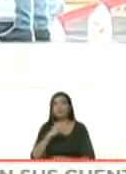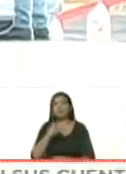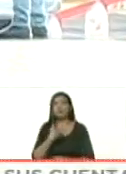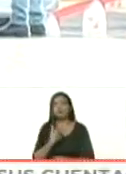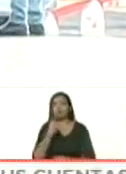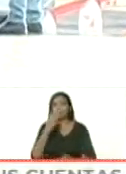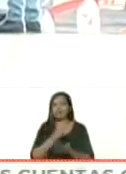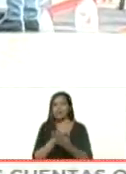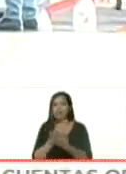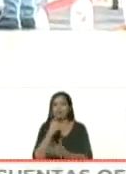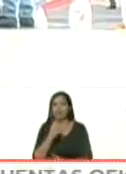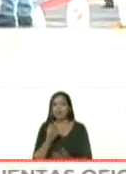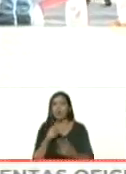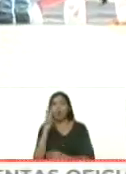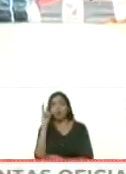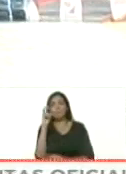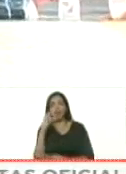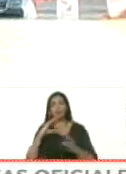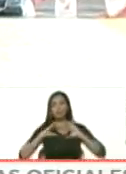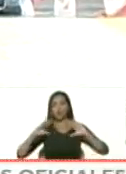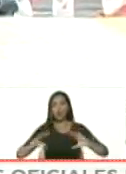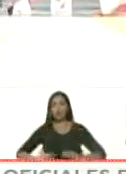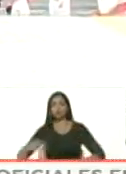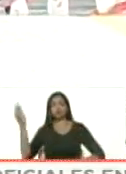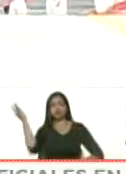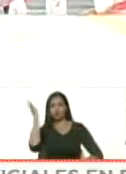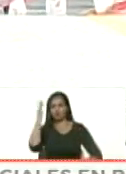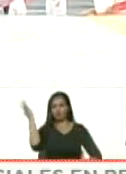digo, es viernes y el cuerpo lo sabe.